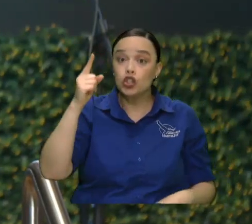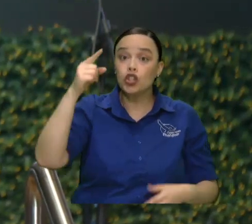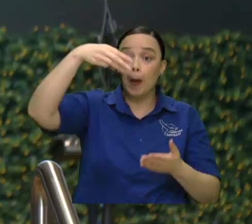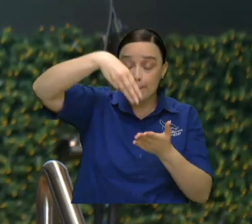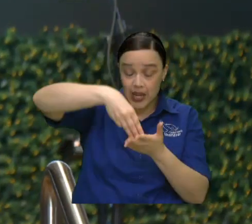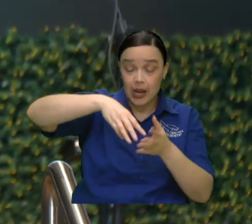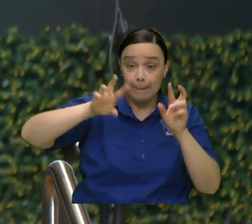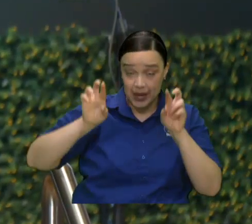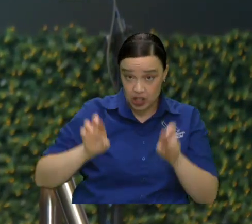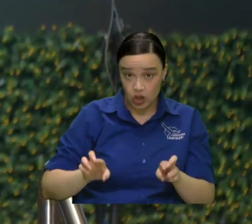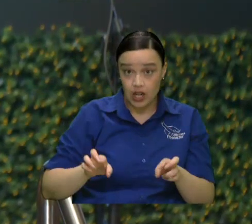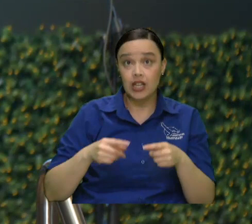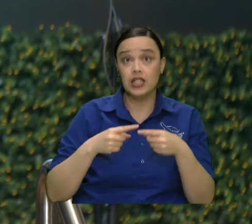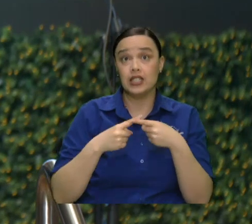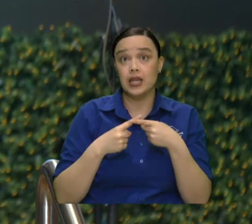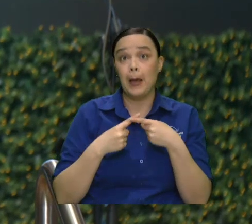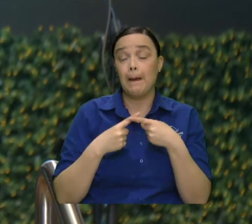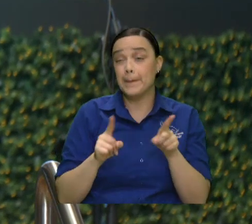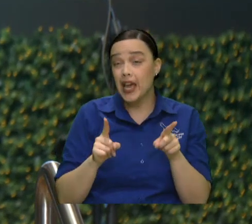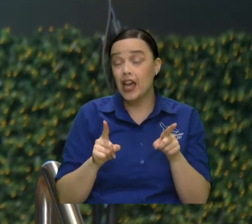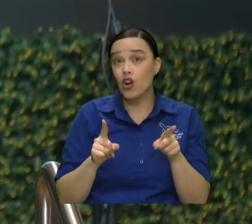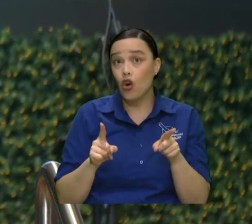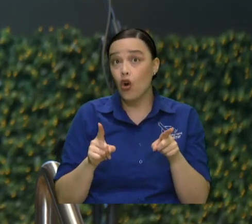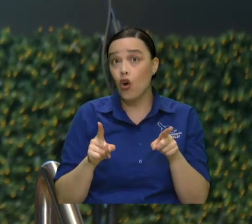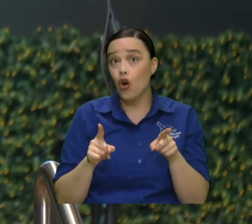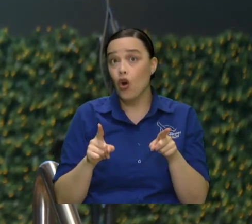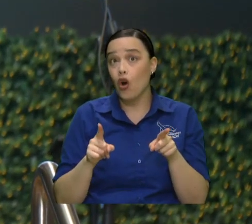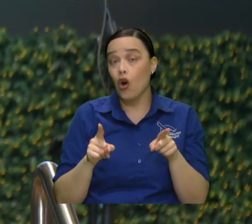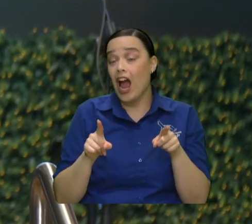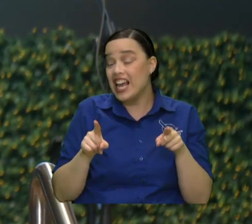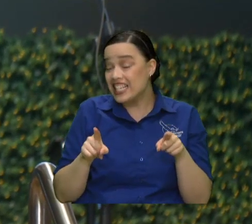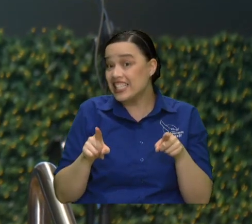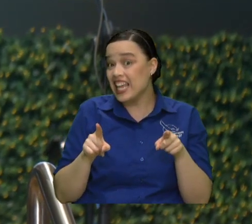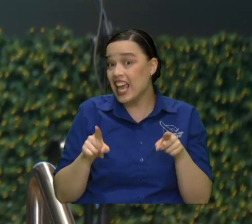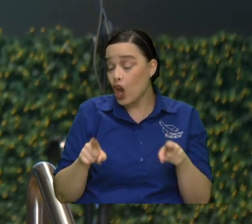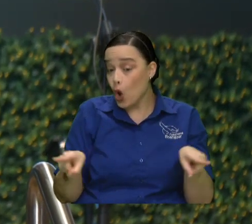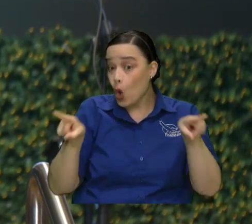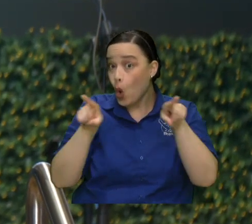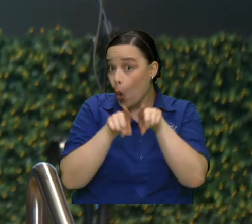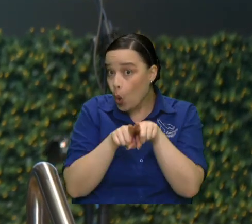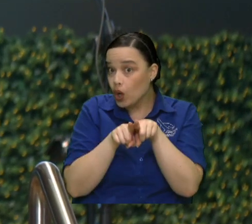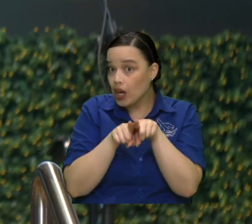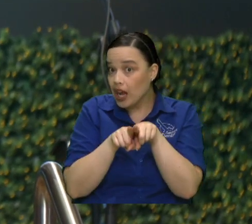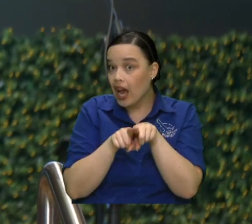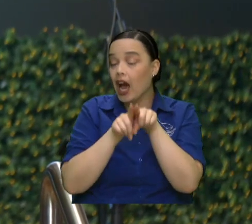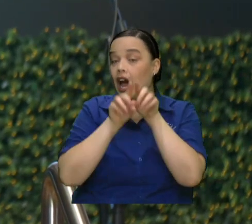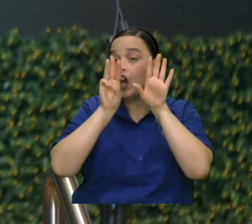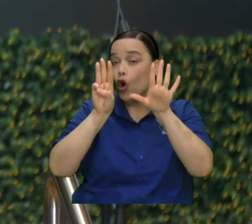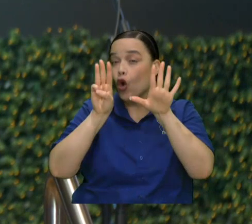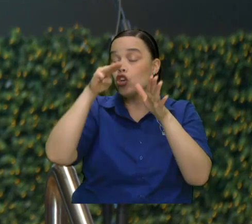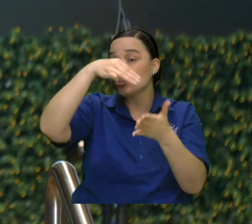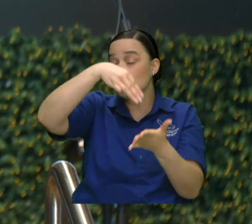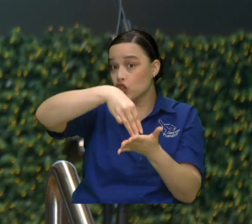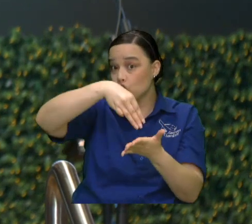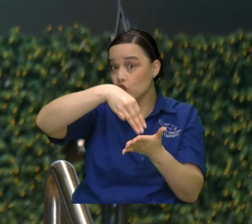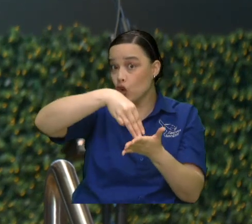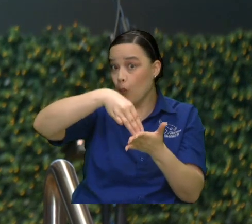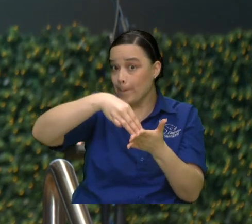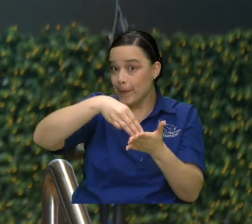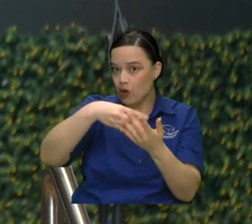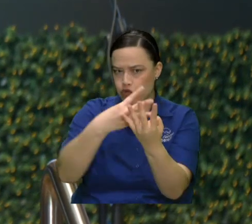hay 8000 enemigos con los que ninguno de los dos contaban que vienen y arremeten en contra de la